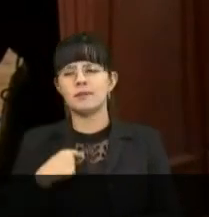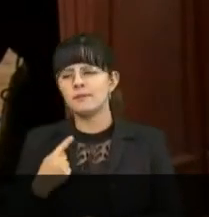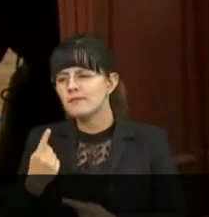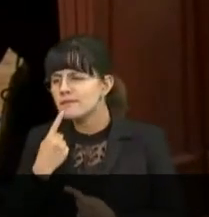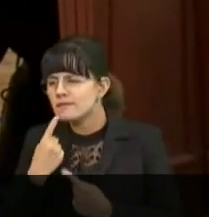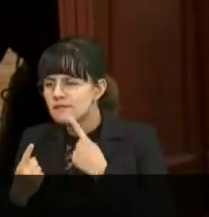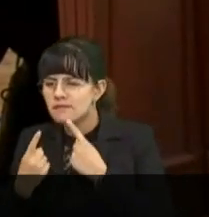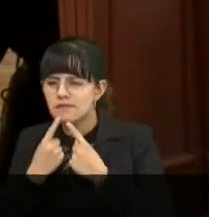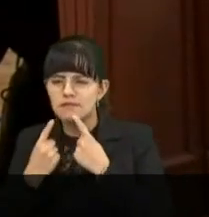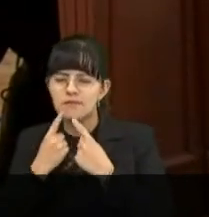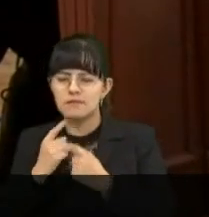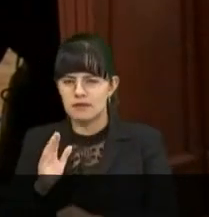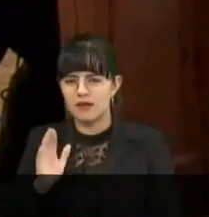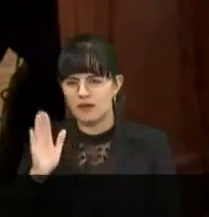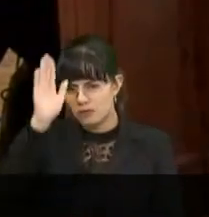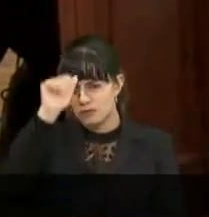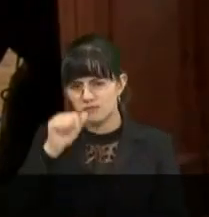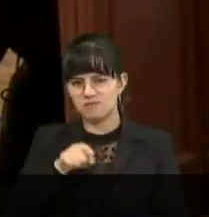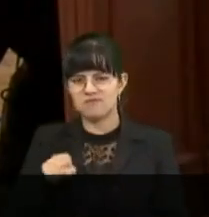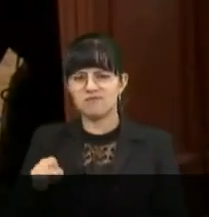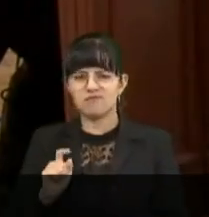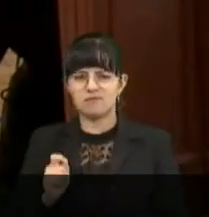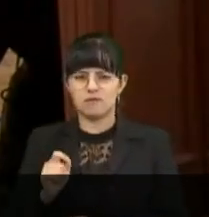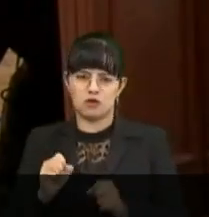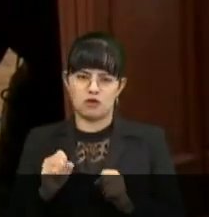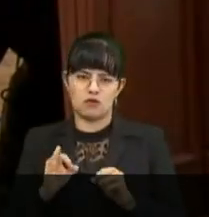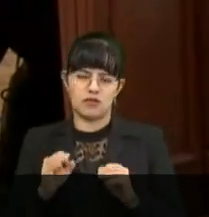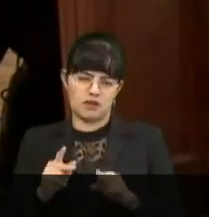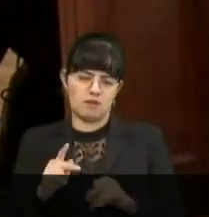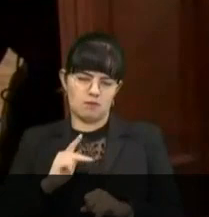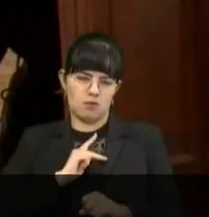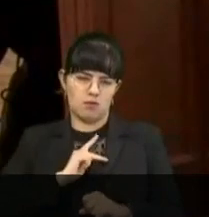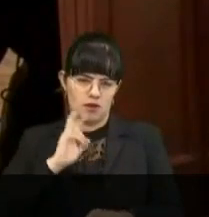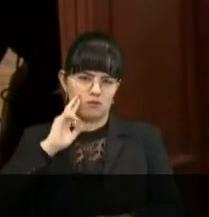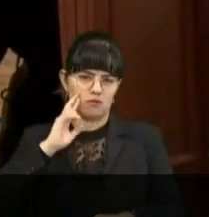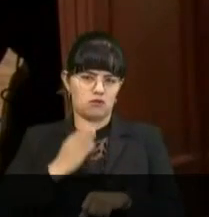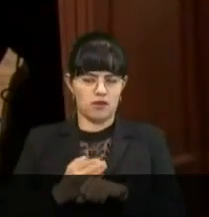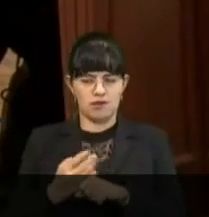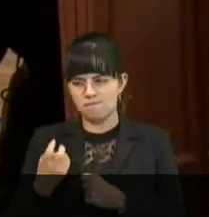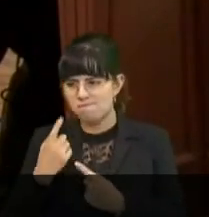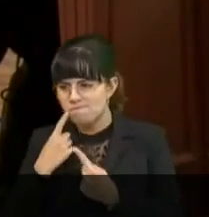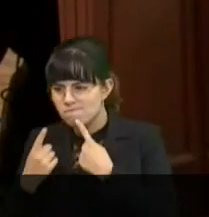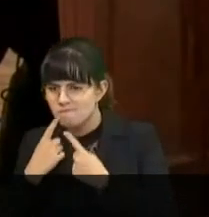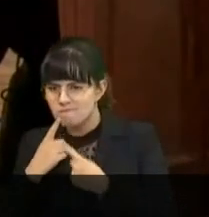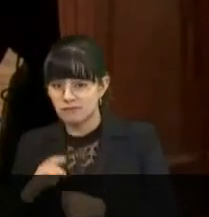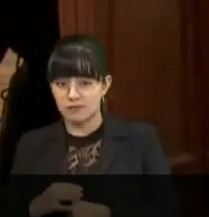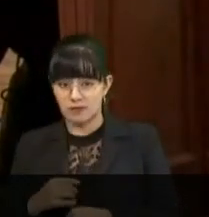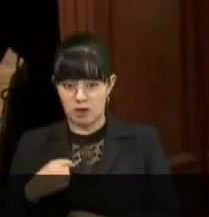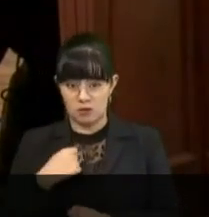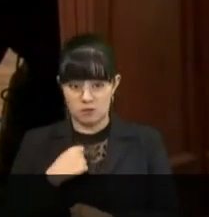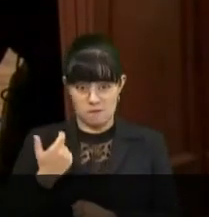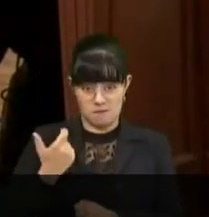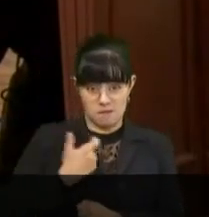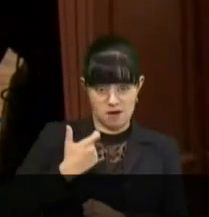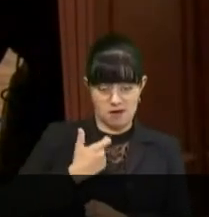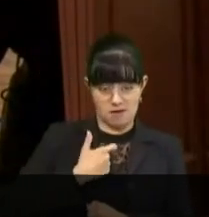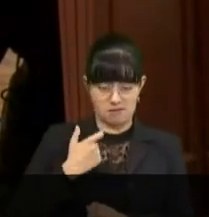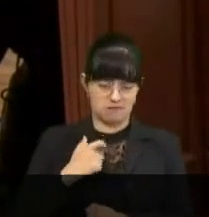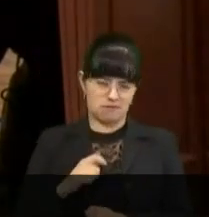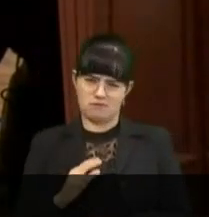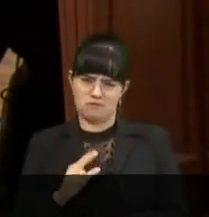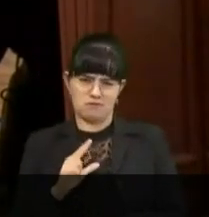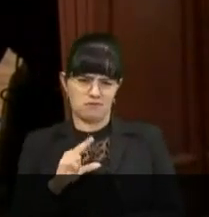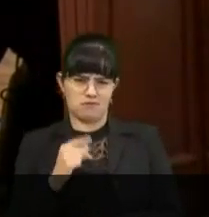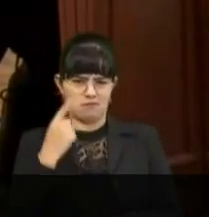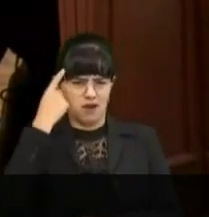Unidos Mexicanos para poder echar atrás estas normas que en este Consejo General consideran inconstitucionales. Es una sesión que